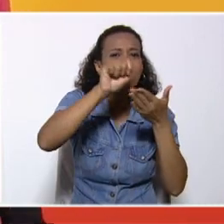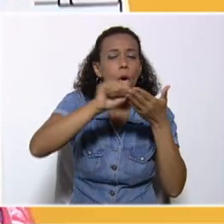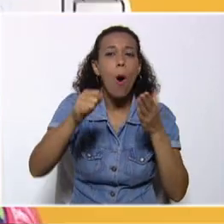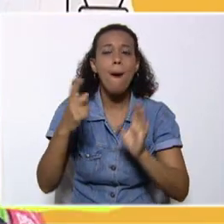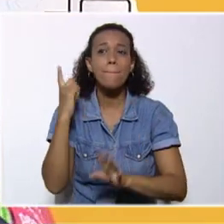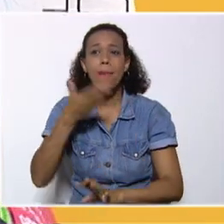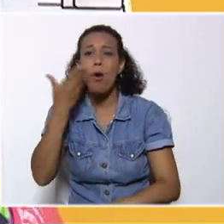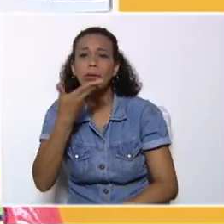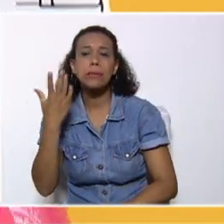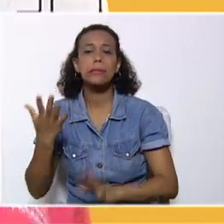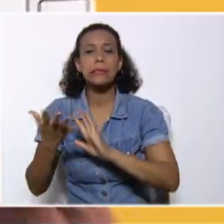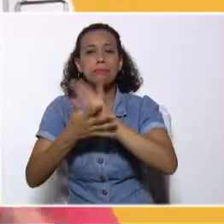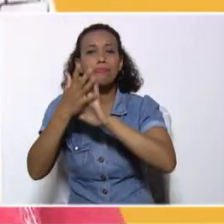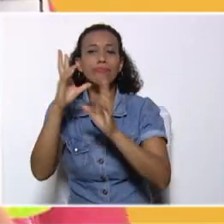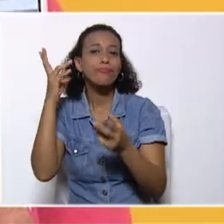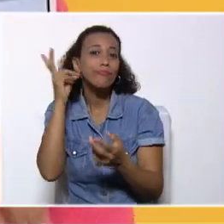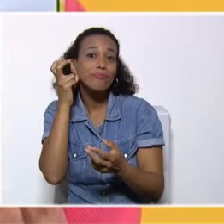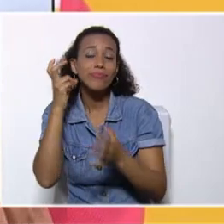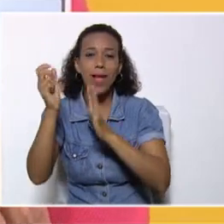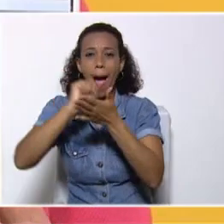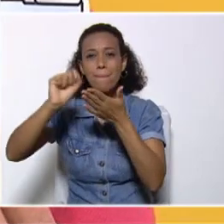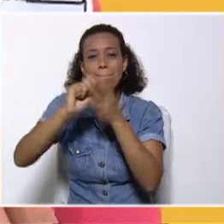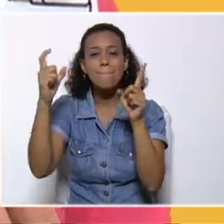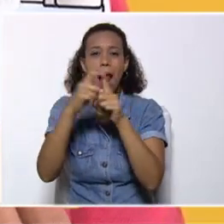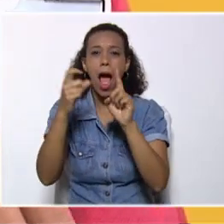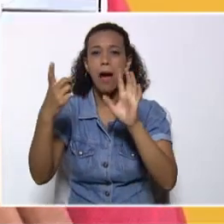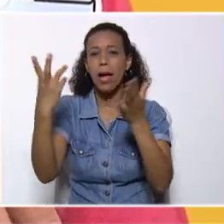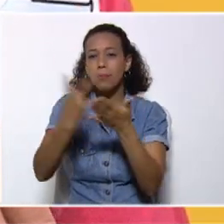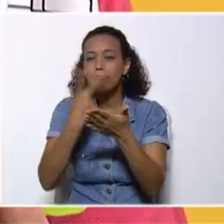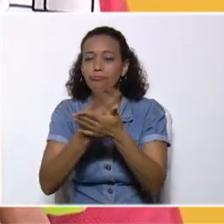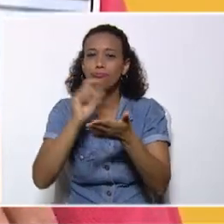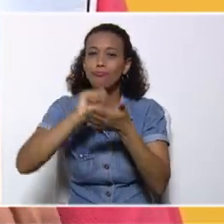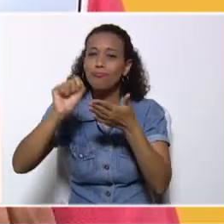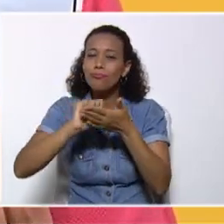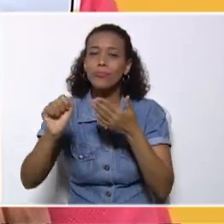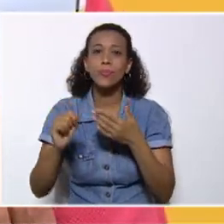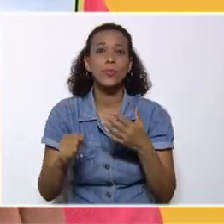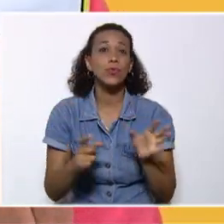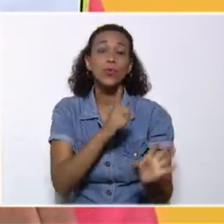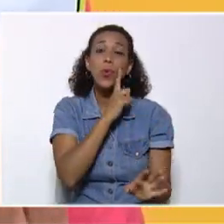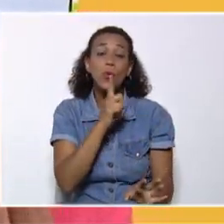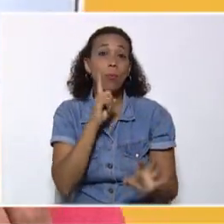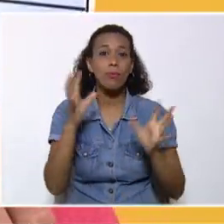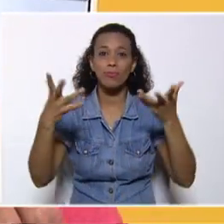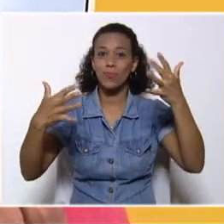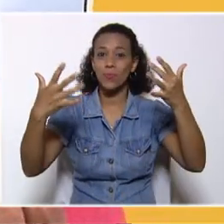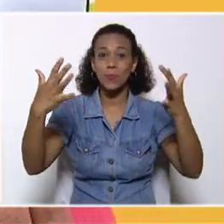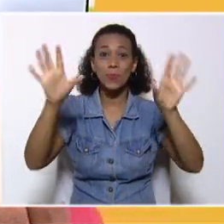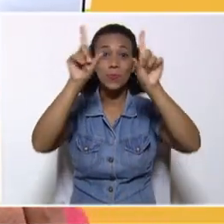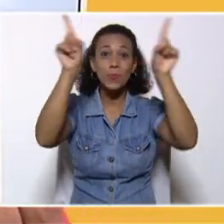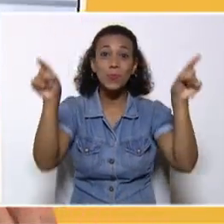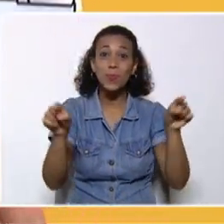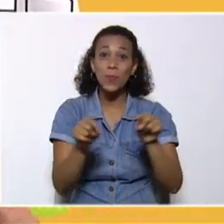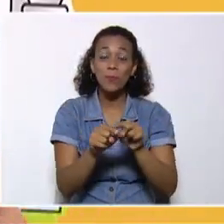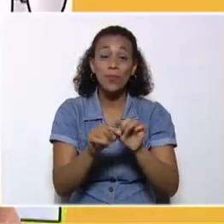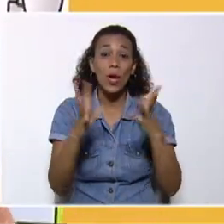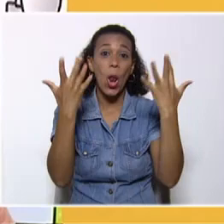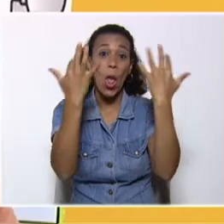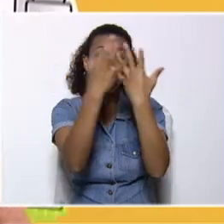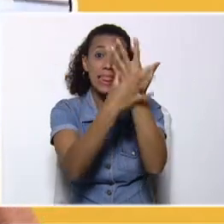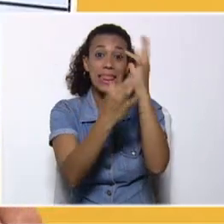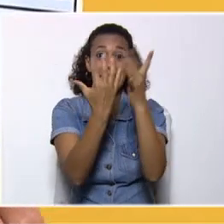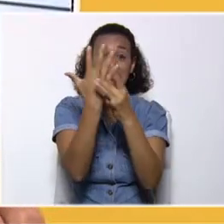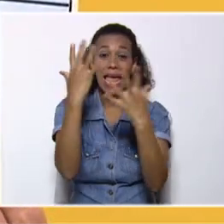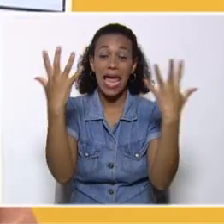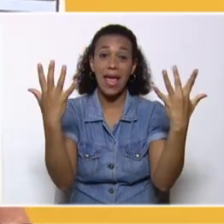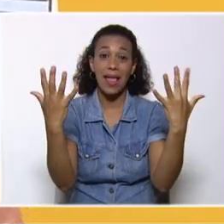el niño pueden ir nombrando acá. El codo, la mano, los